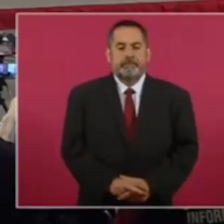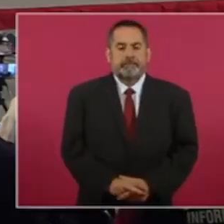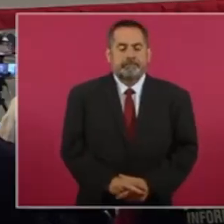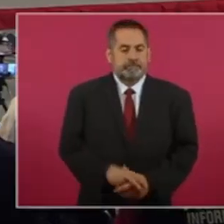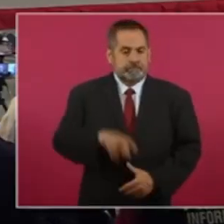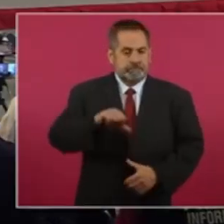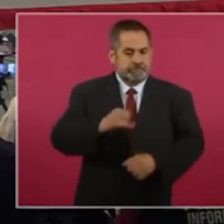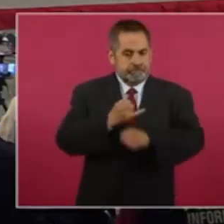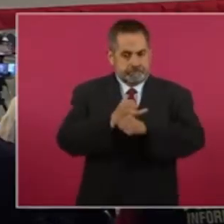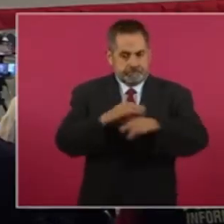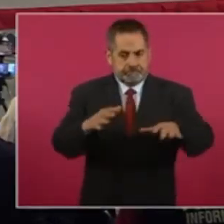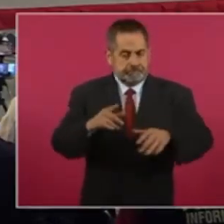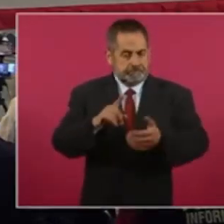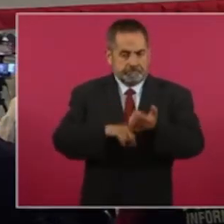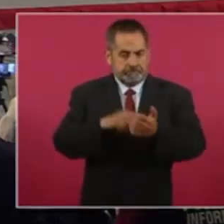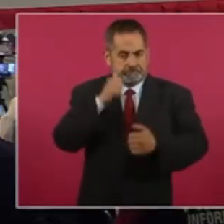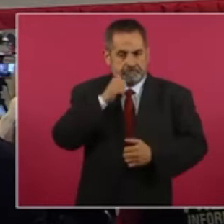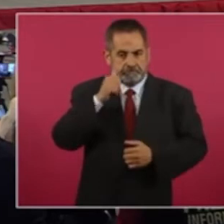de